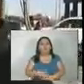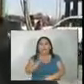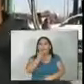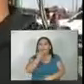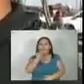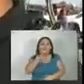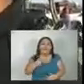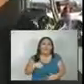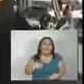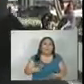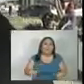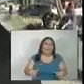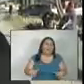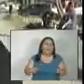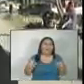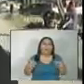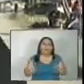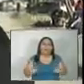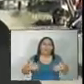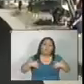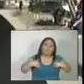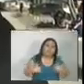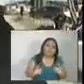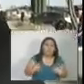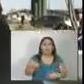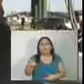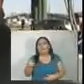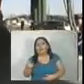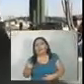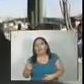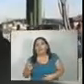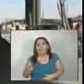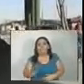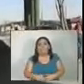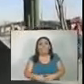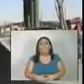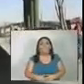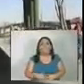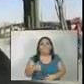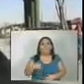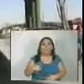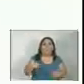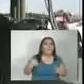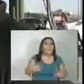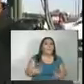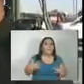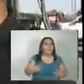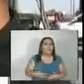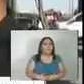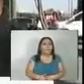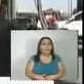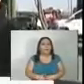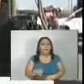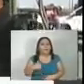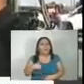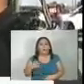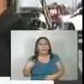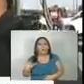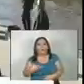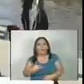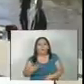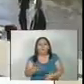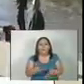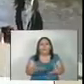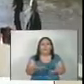acabando las fuerzas y los recursos porque ya tenemos mucho tiempo aquí y ya prácticamente no tenemos,